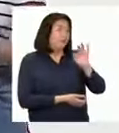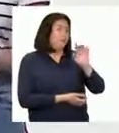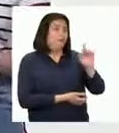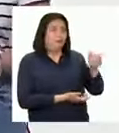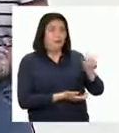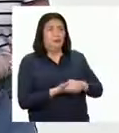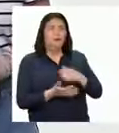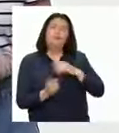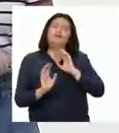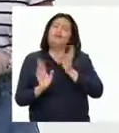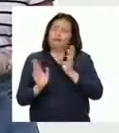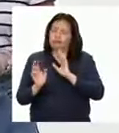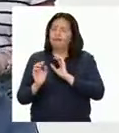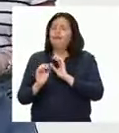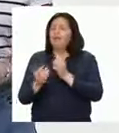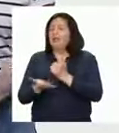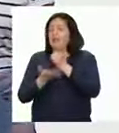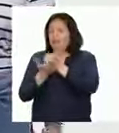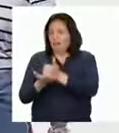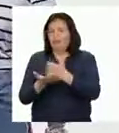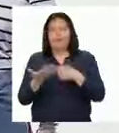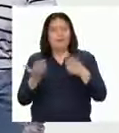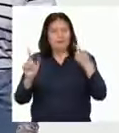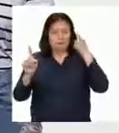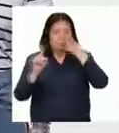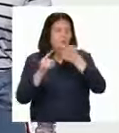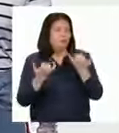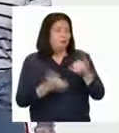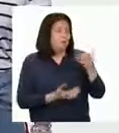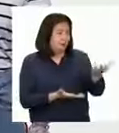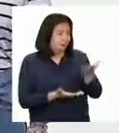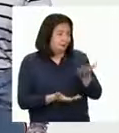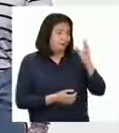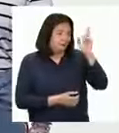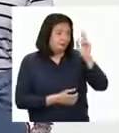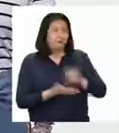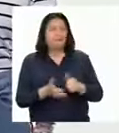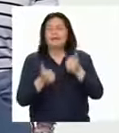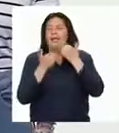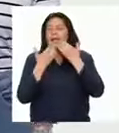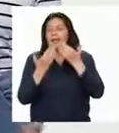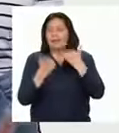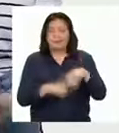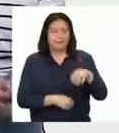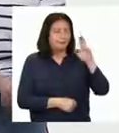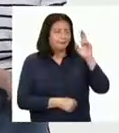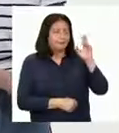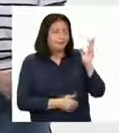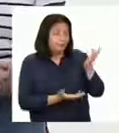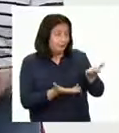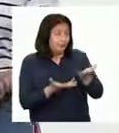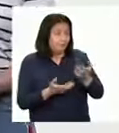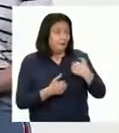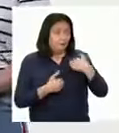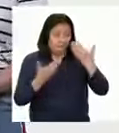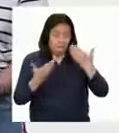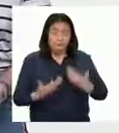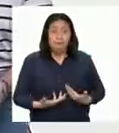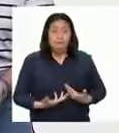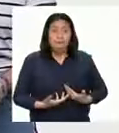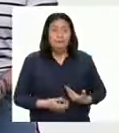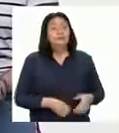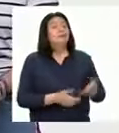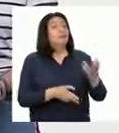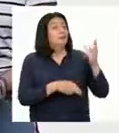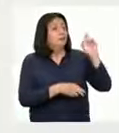nos ayudará a resolver el reto del día. Bienvenida, profesora. Muchas gracias por la bienvenida, Patricia. Soy la profesora